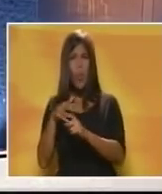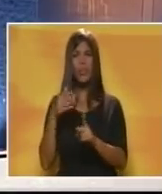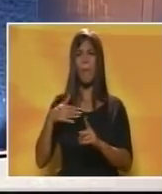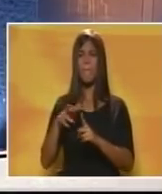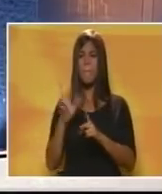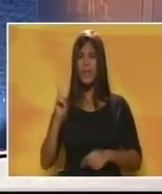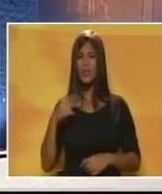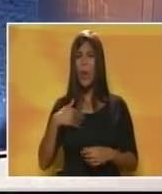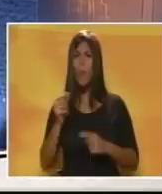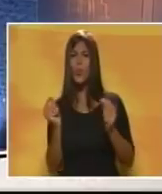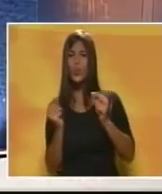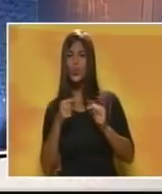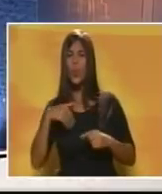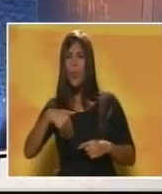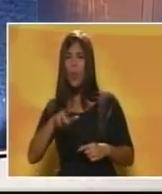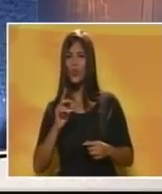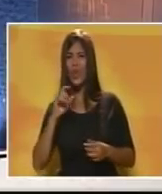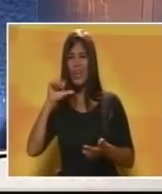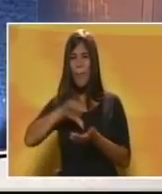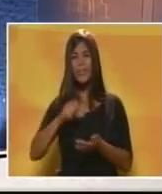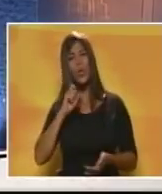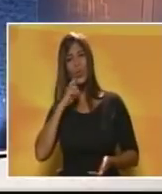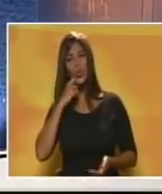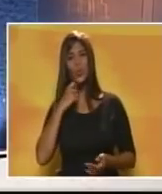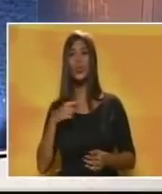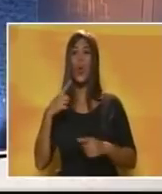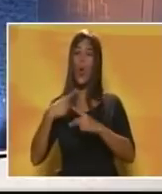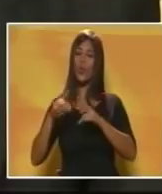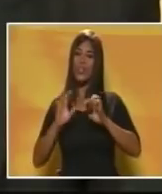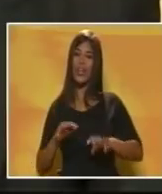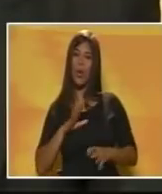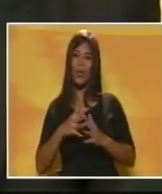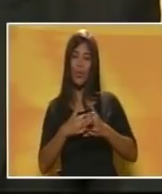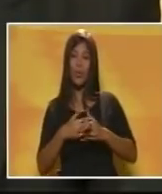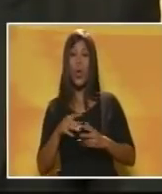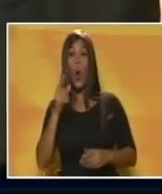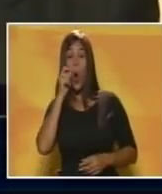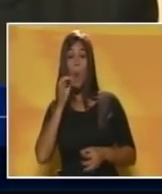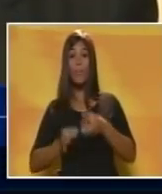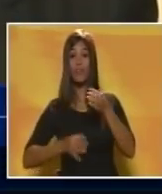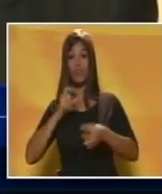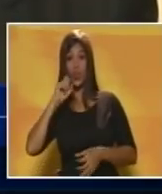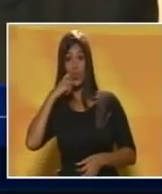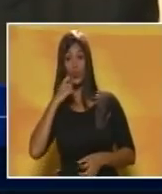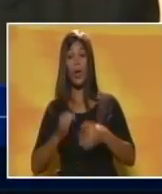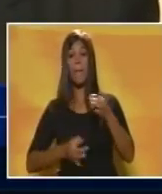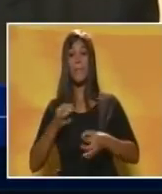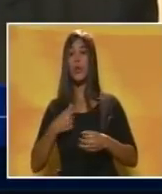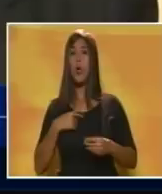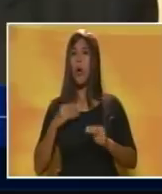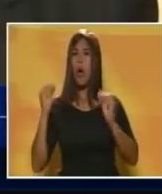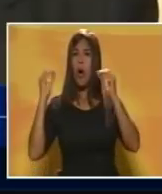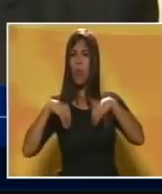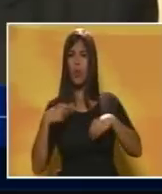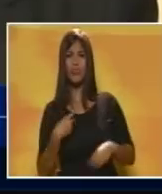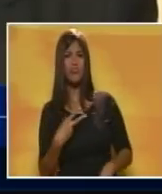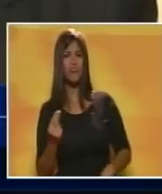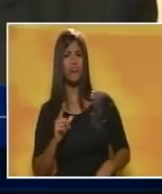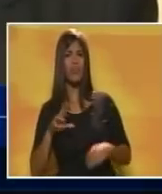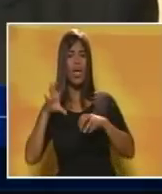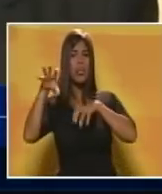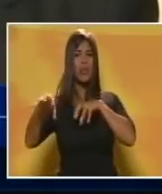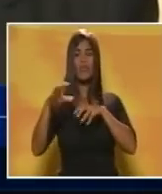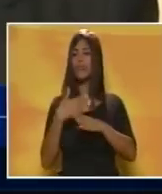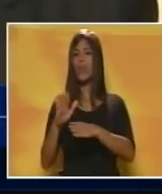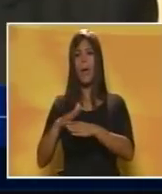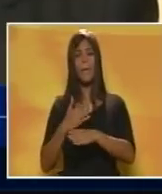semana en Moscú con el secretario de Estado norteamericano Mike Pompeo. Lavrov expresó que no habrá ningún convenio entre ambas naciones y